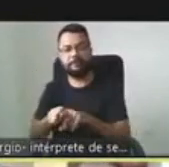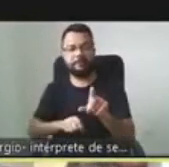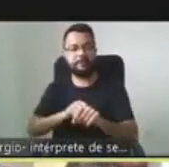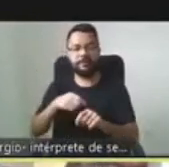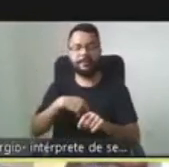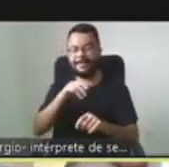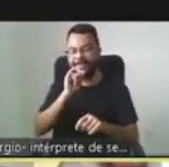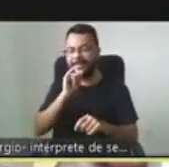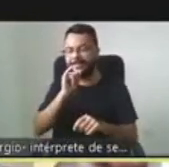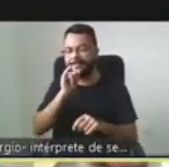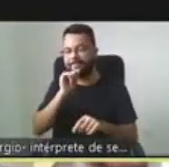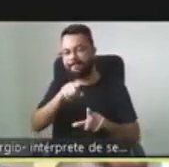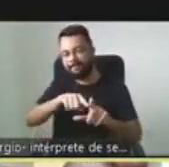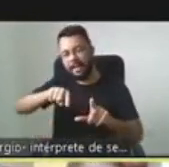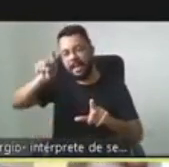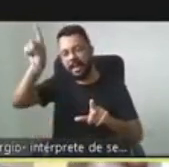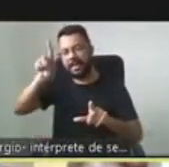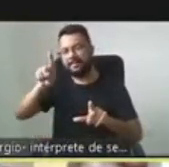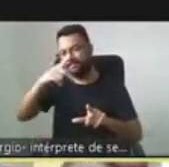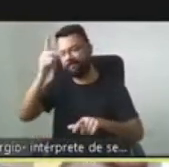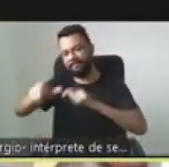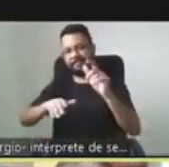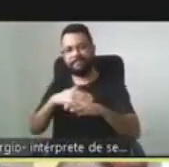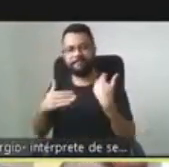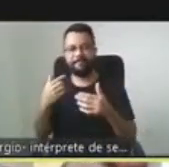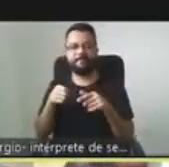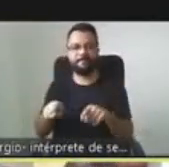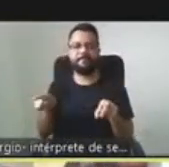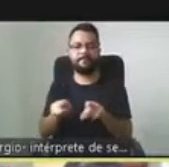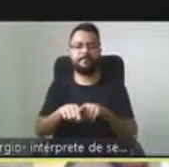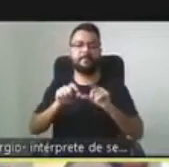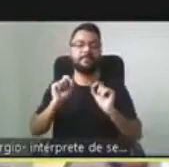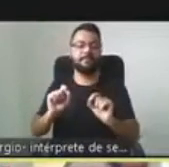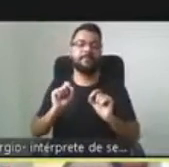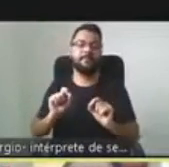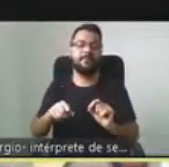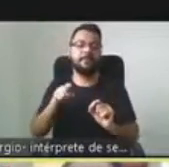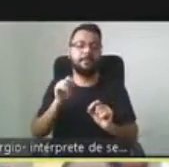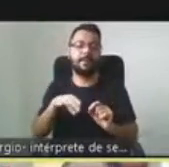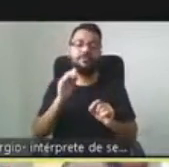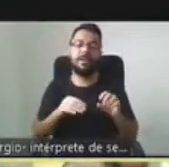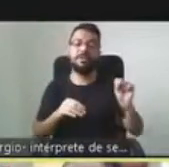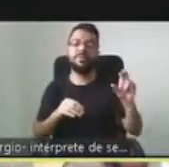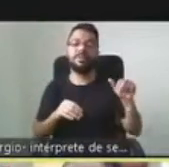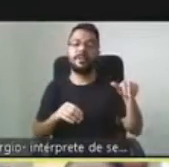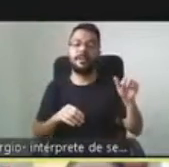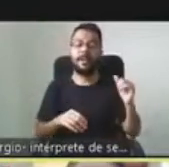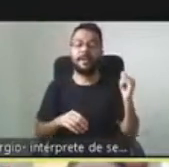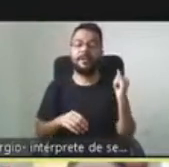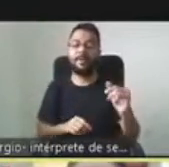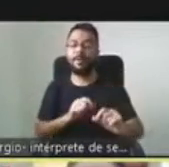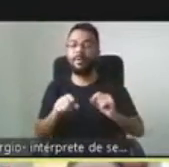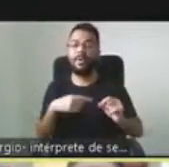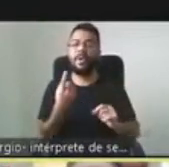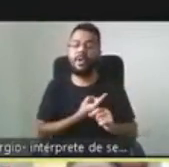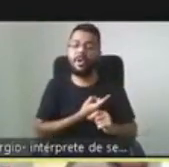mortalidad. Afortunadamente, aunque en las EPO puede tardar mucho, pero como ya decía Susana anteriormente, la mayoría es de